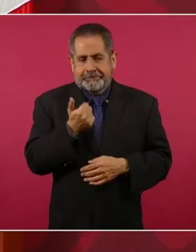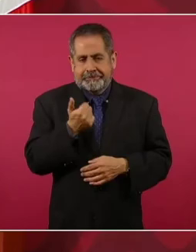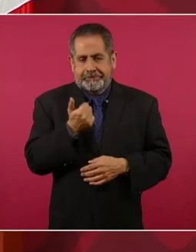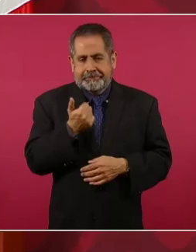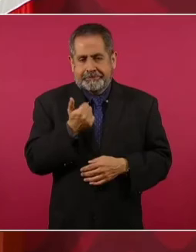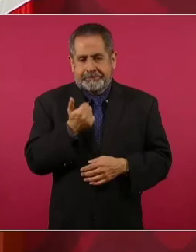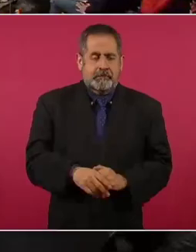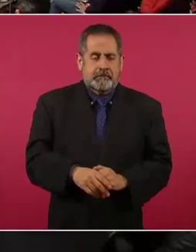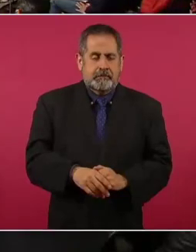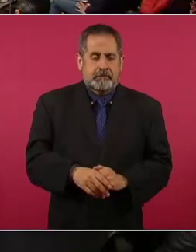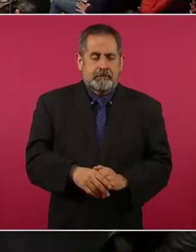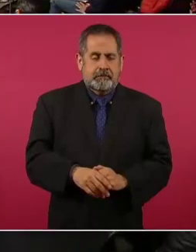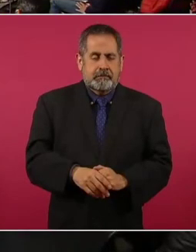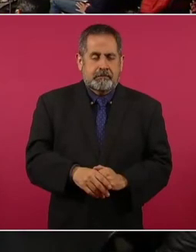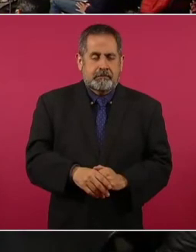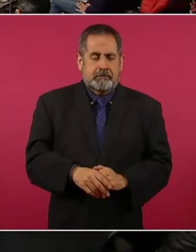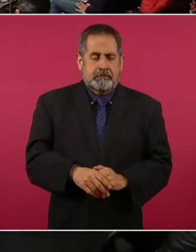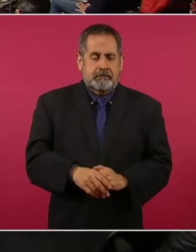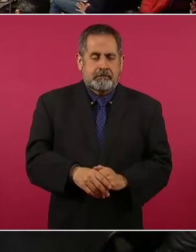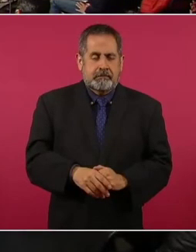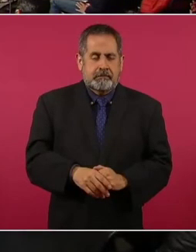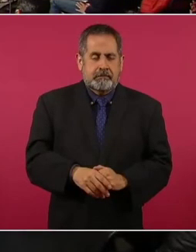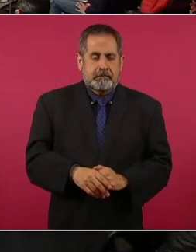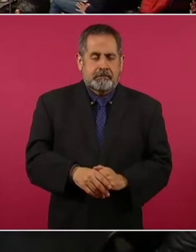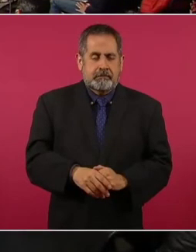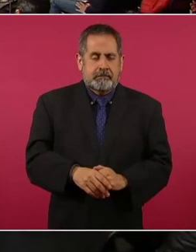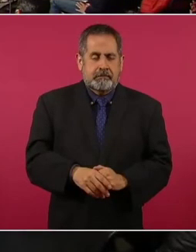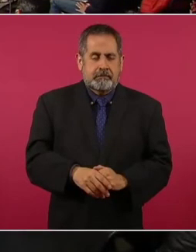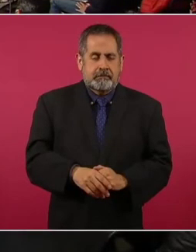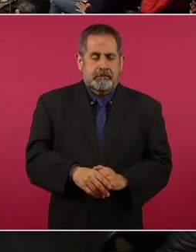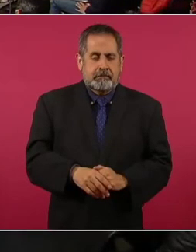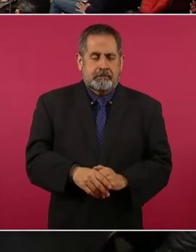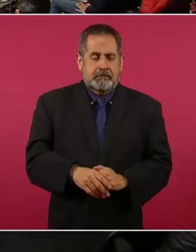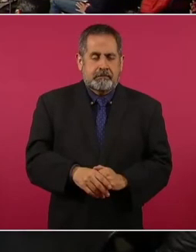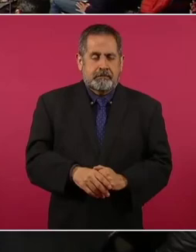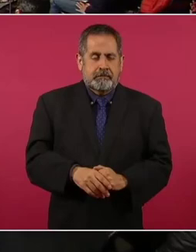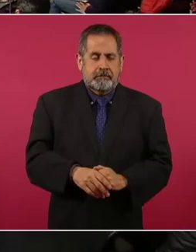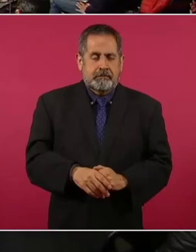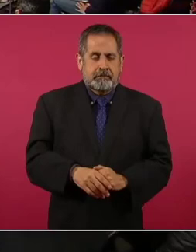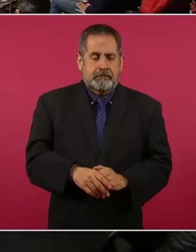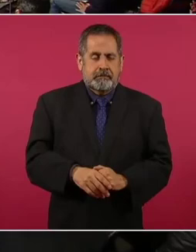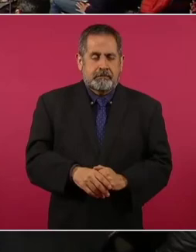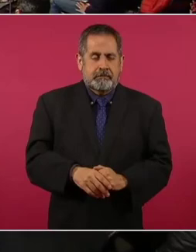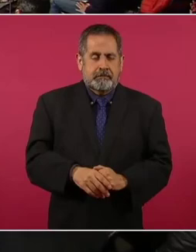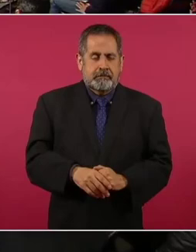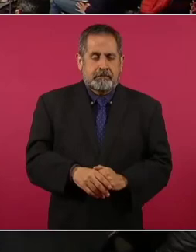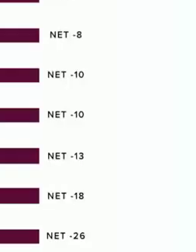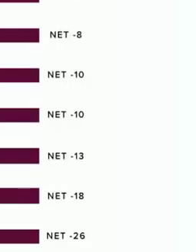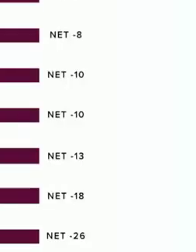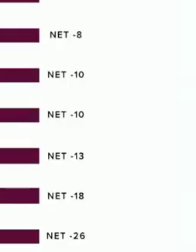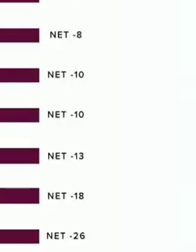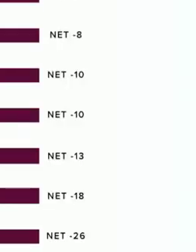los opilotes, ni los halcones, ni la pea,